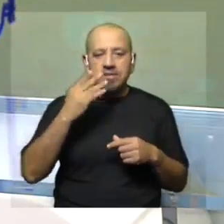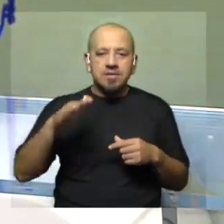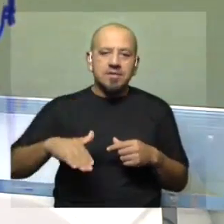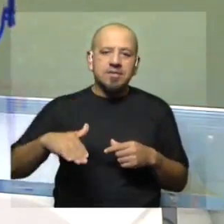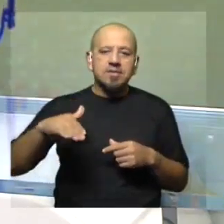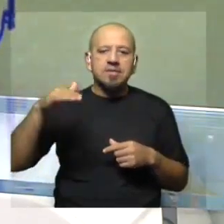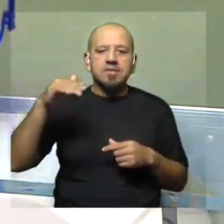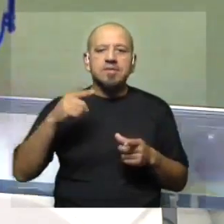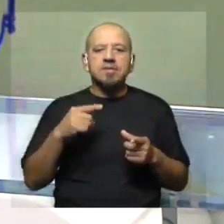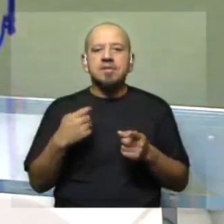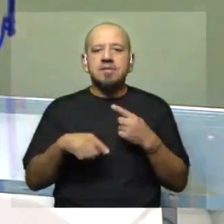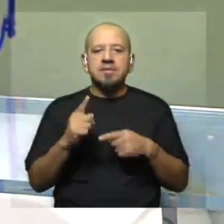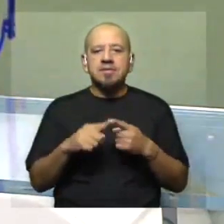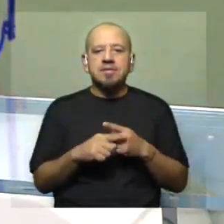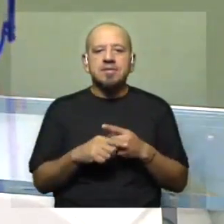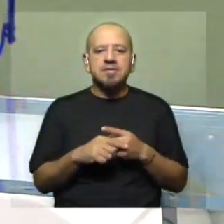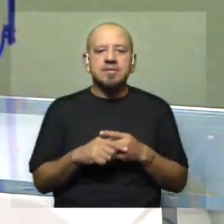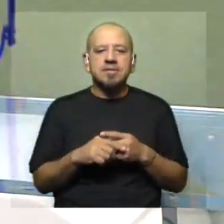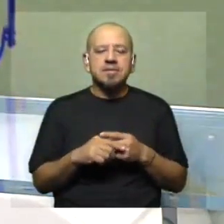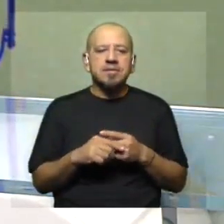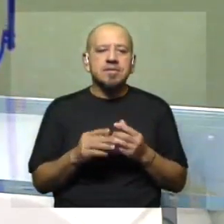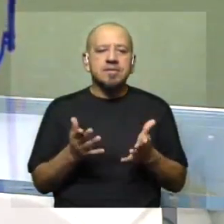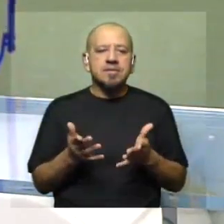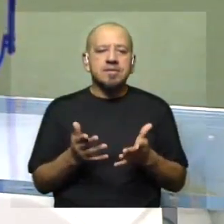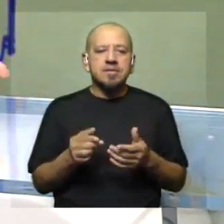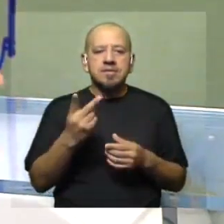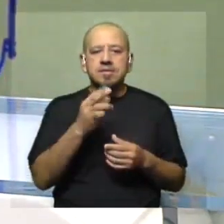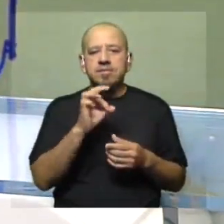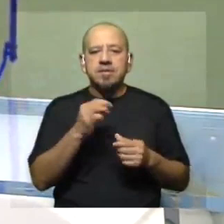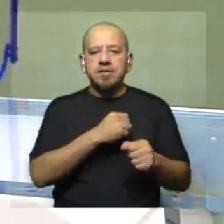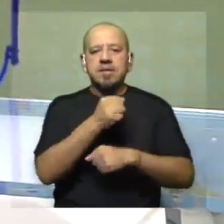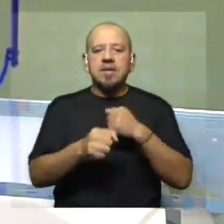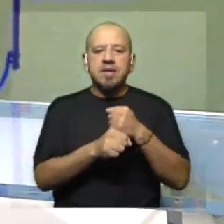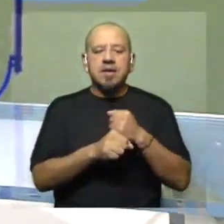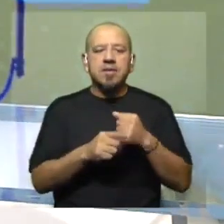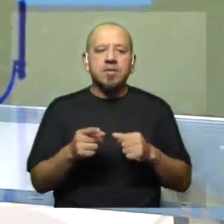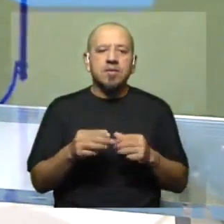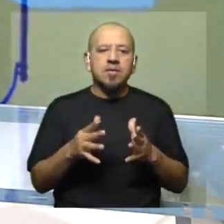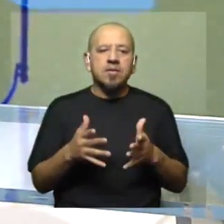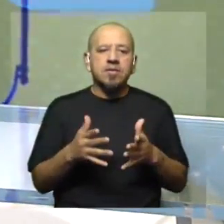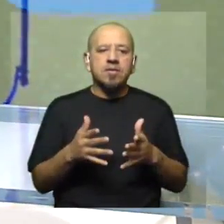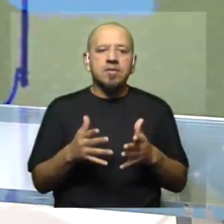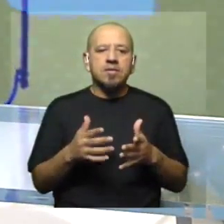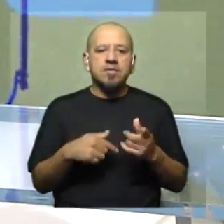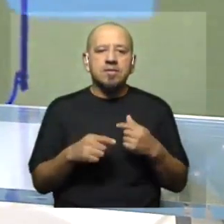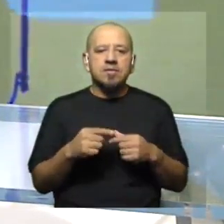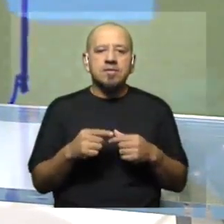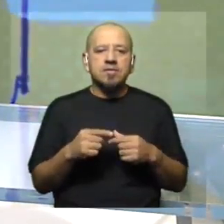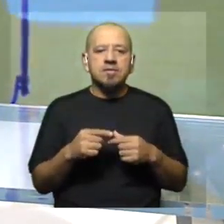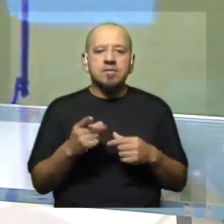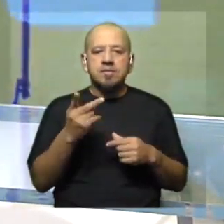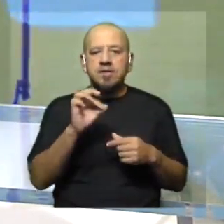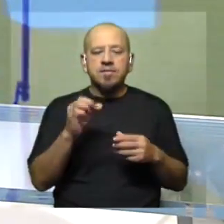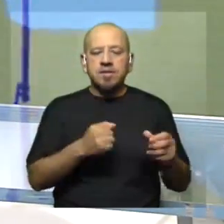Está bien, está bien. Entonces está justificado, como justificado 20 años de vida. Más que justificado. Más